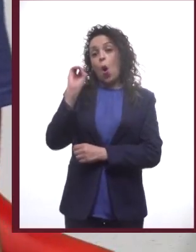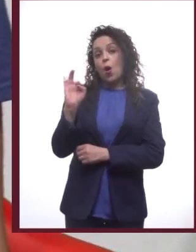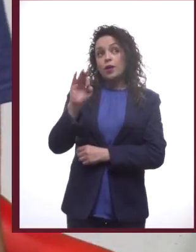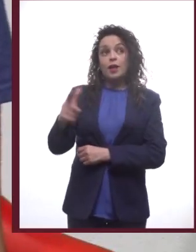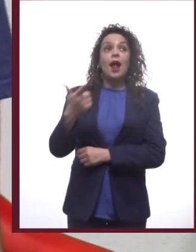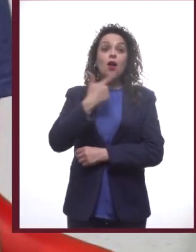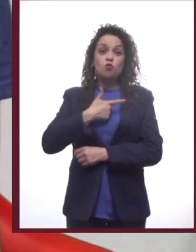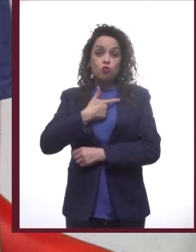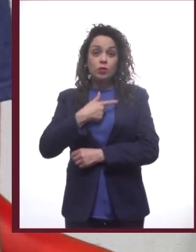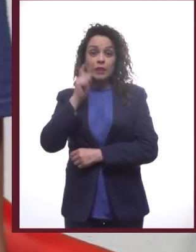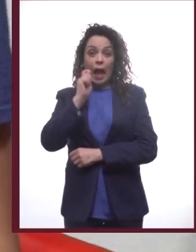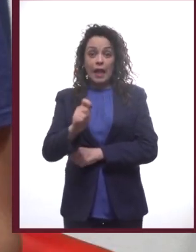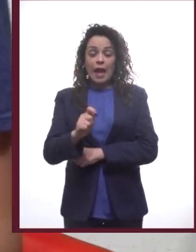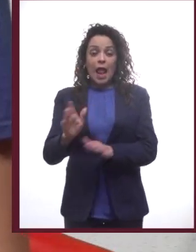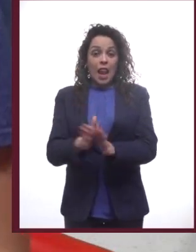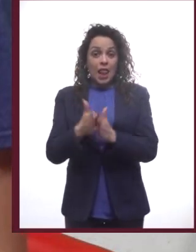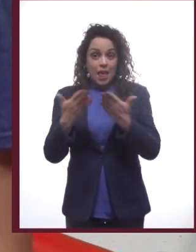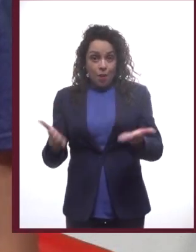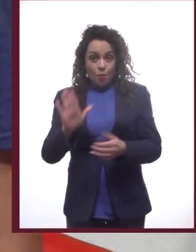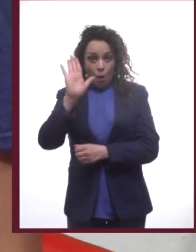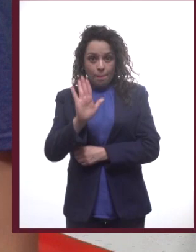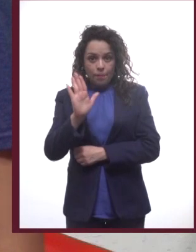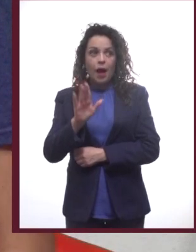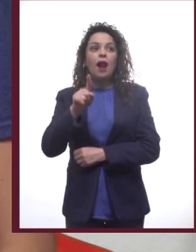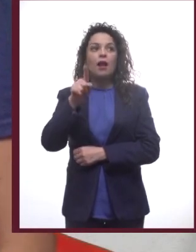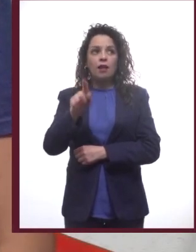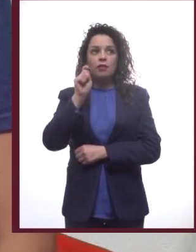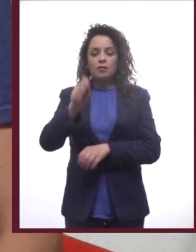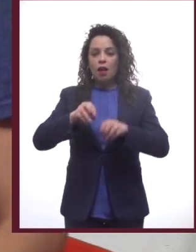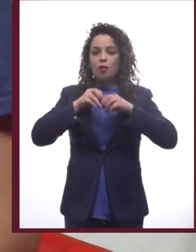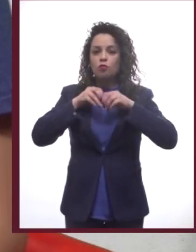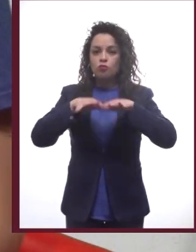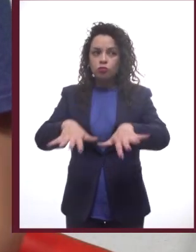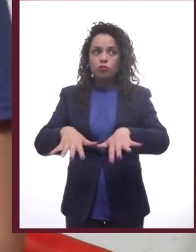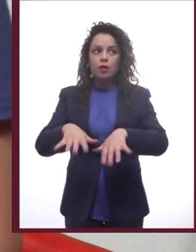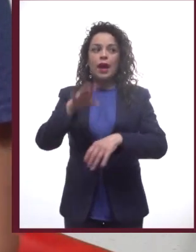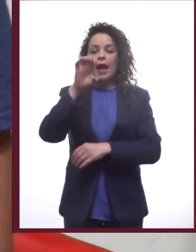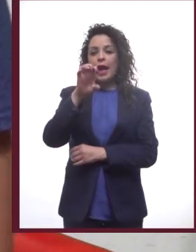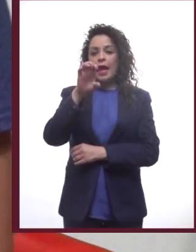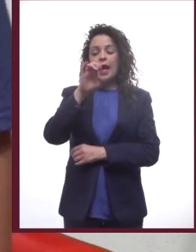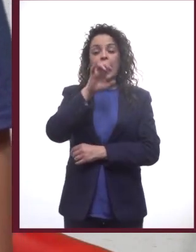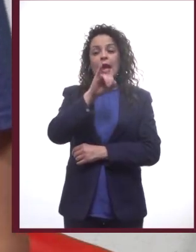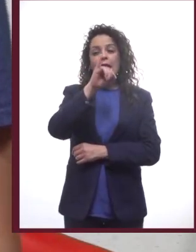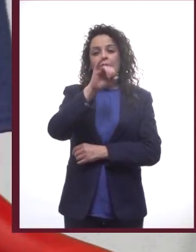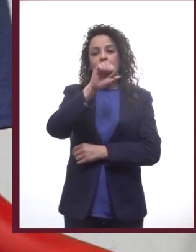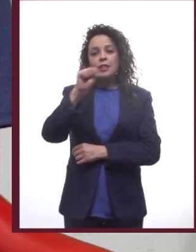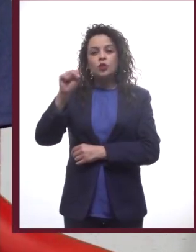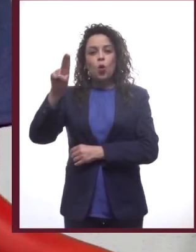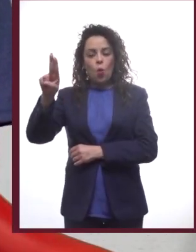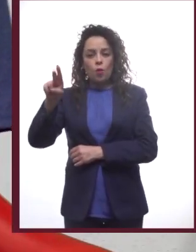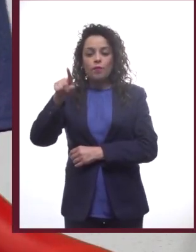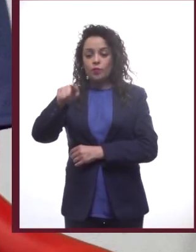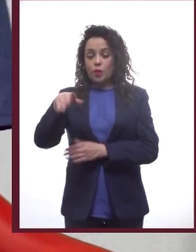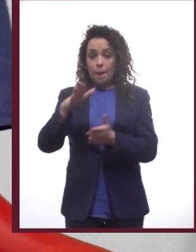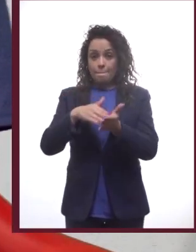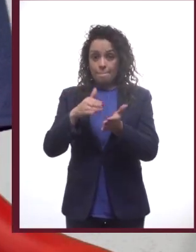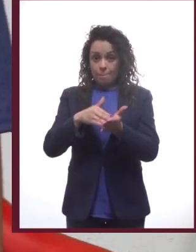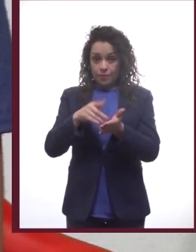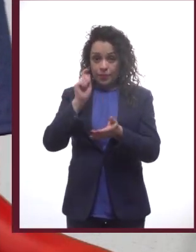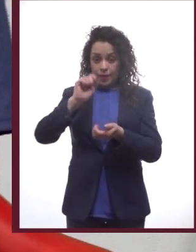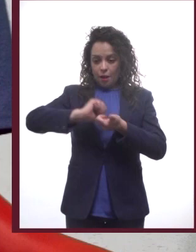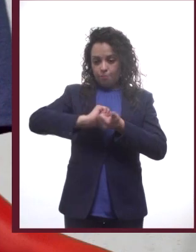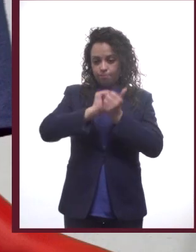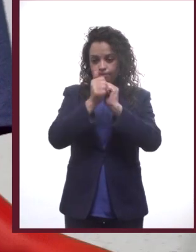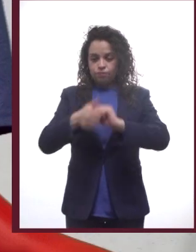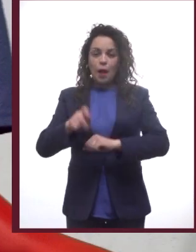O si te gusta que parezca libro, puedes hacer una publicación electrónica en la plataforma ISU. Solo necesitas convertir tu documento